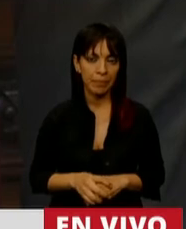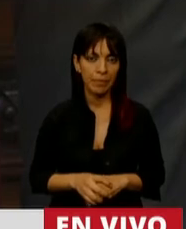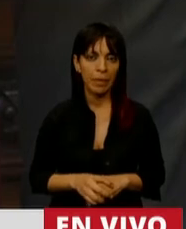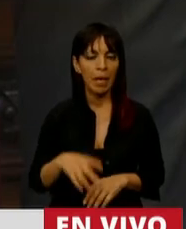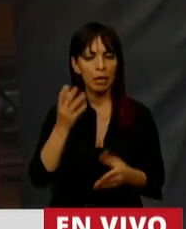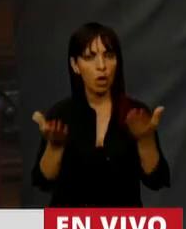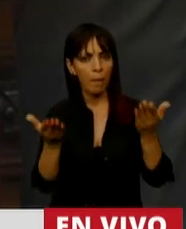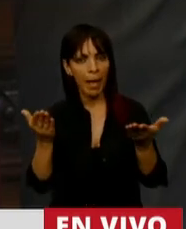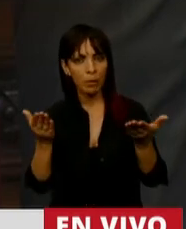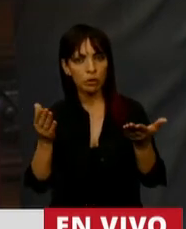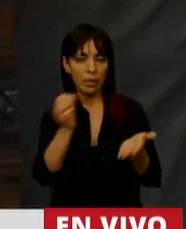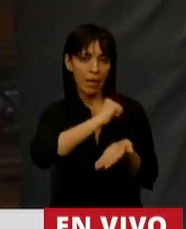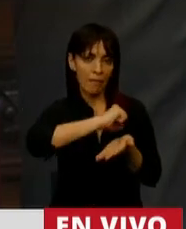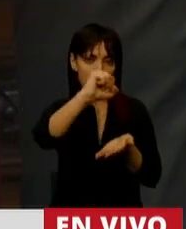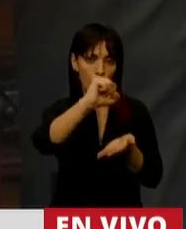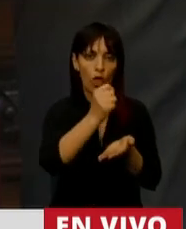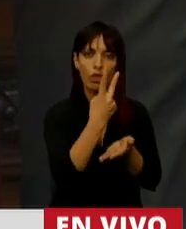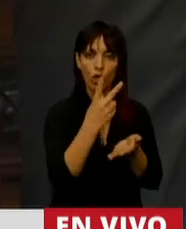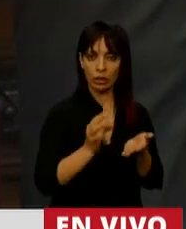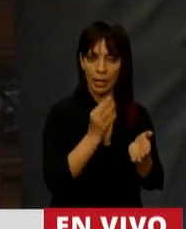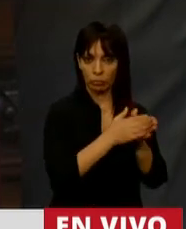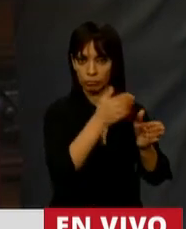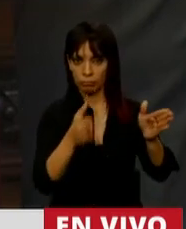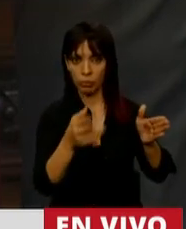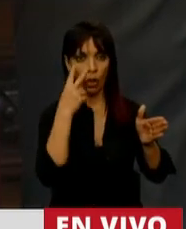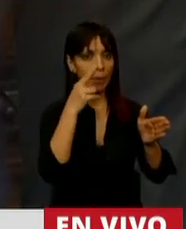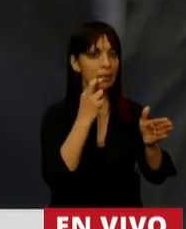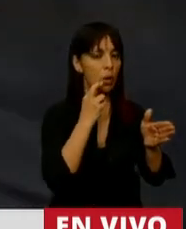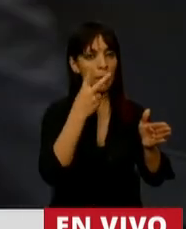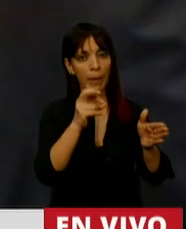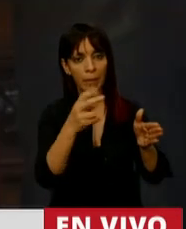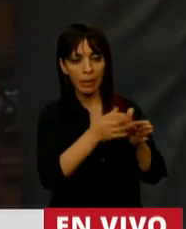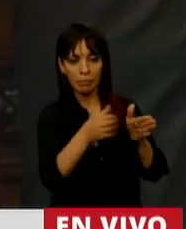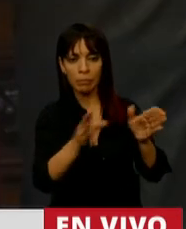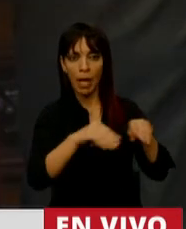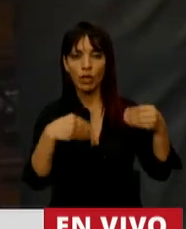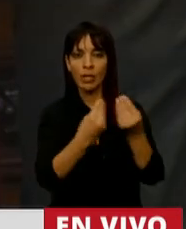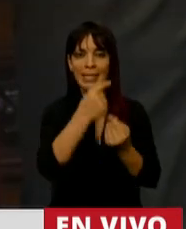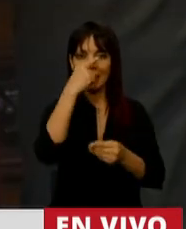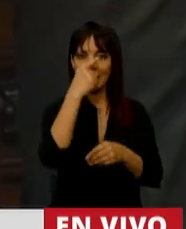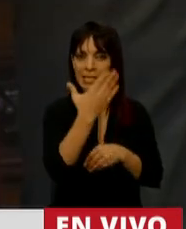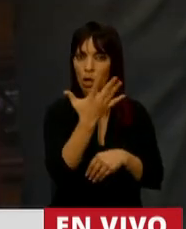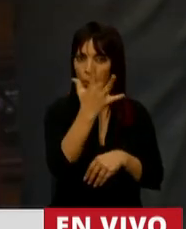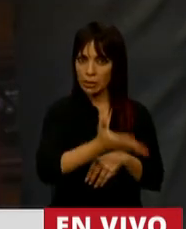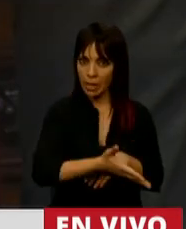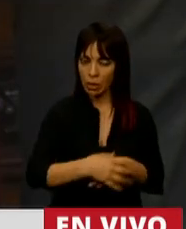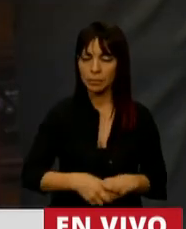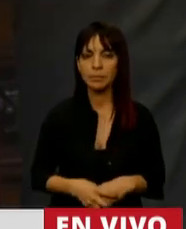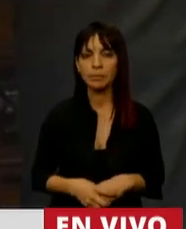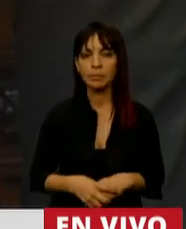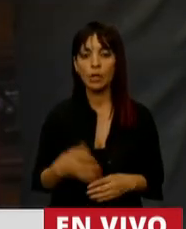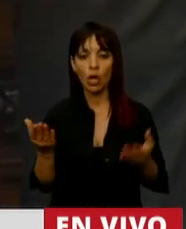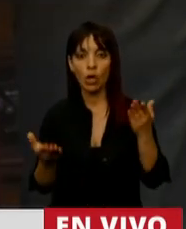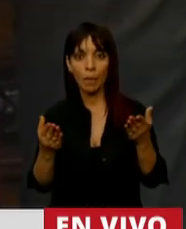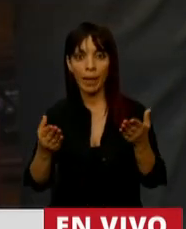el aumento inflacionario acumulado de los dos últimos años, 2019 y 2020, estamos alrededor de un 75% y que por lo tanto, con respecto al